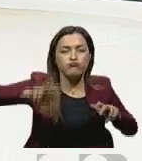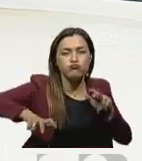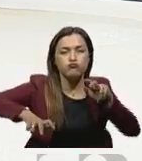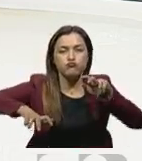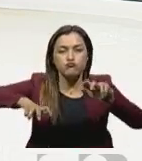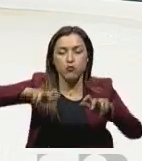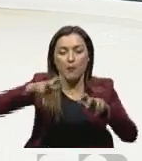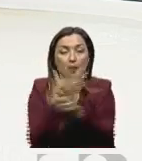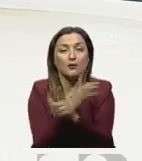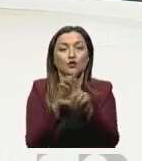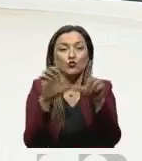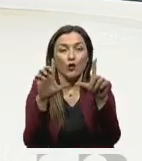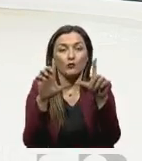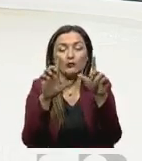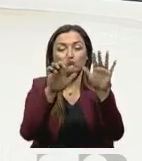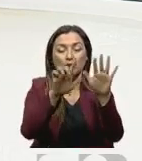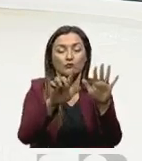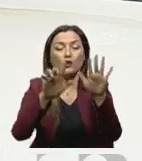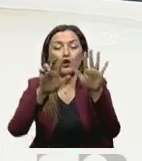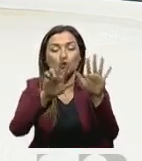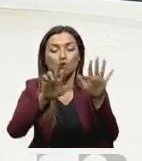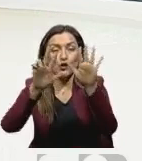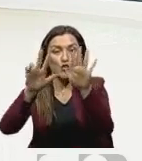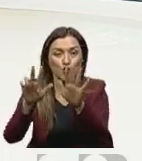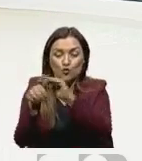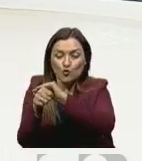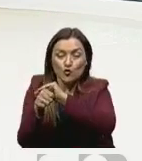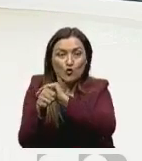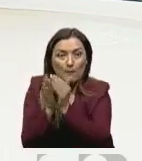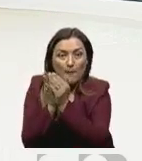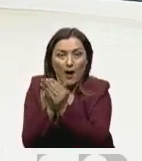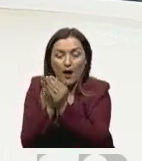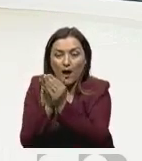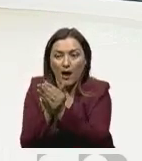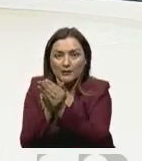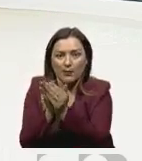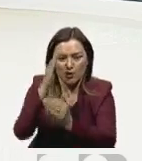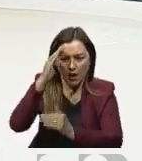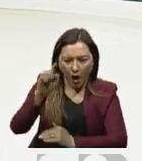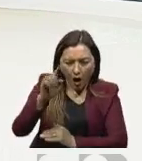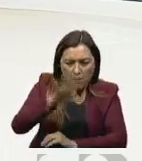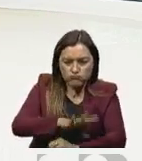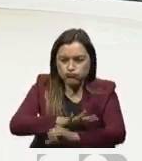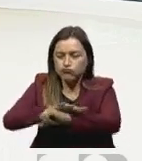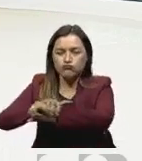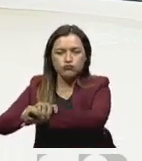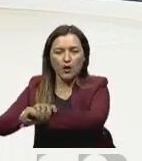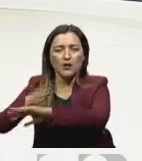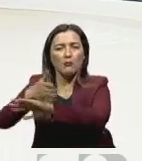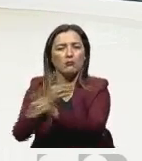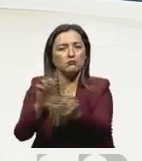tortugas Galápagos mientras viajaban en un barco por supuesto provoca indignación a quienes trabajan por la